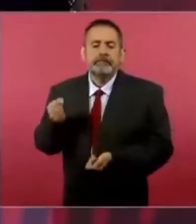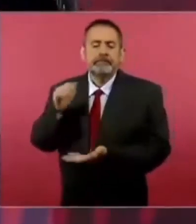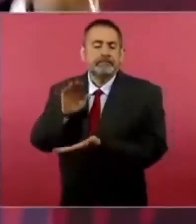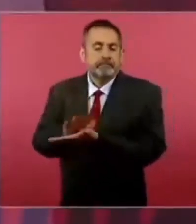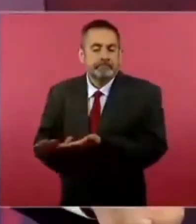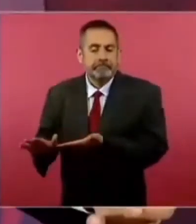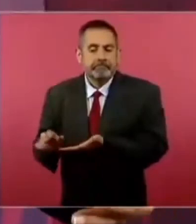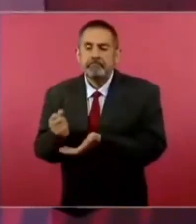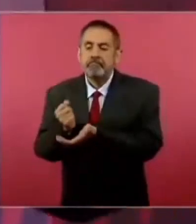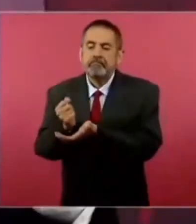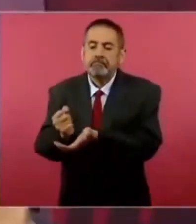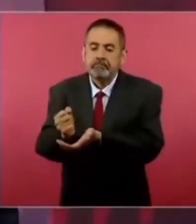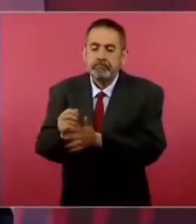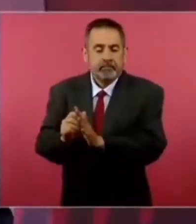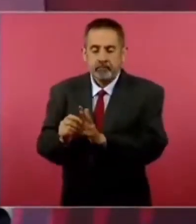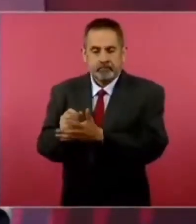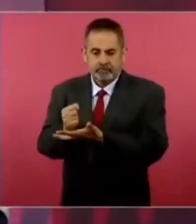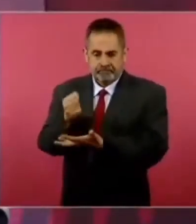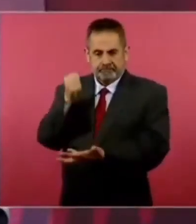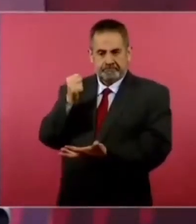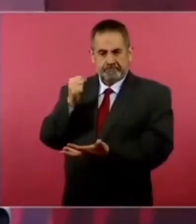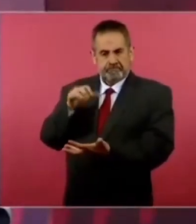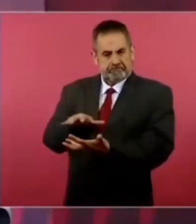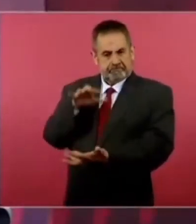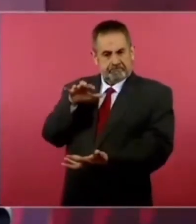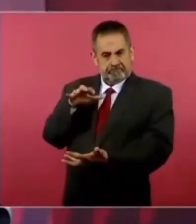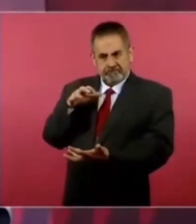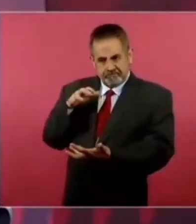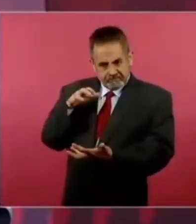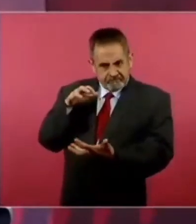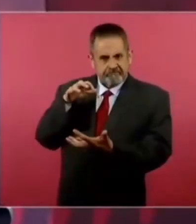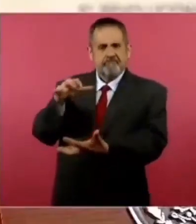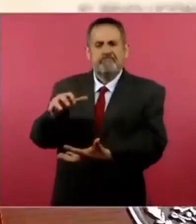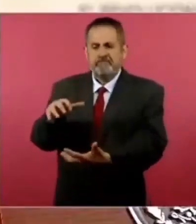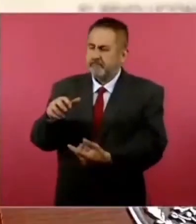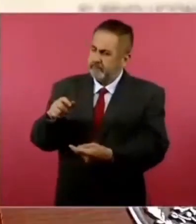sino se use